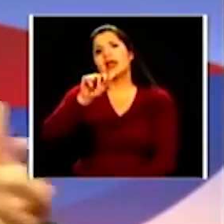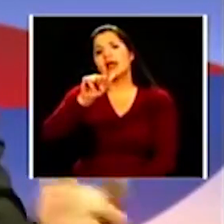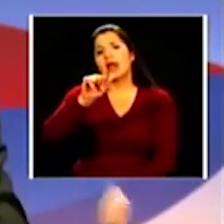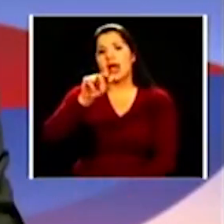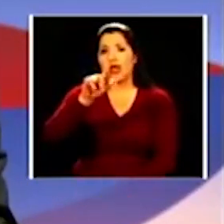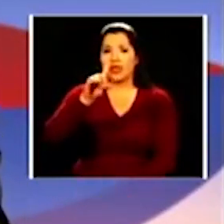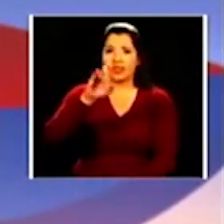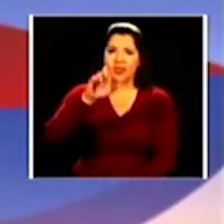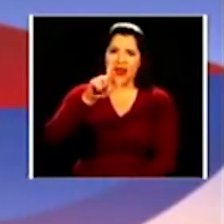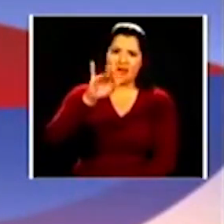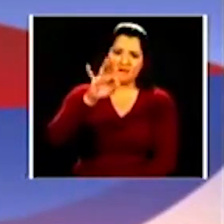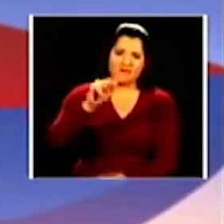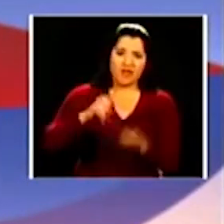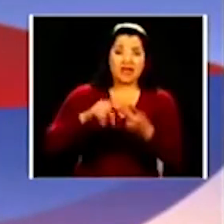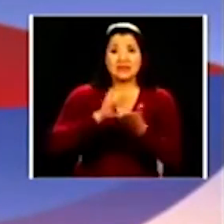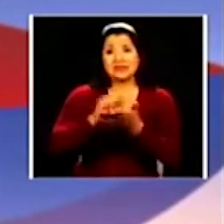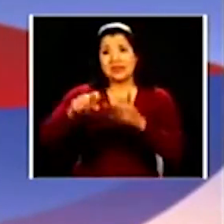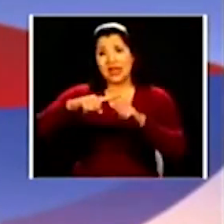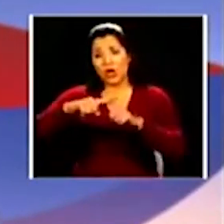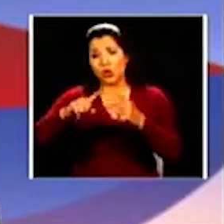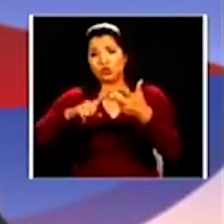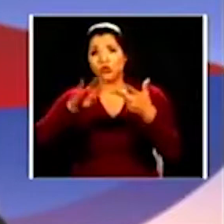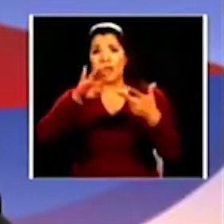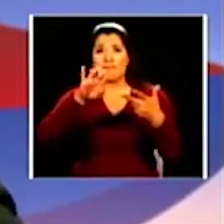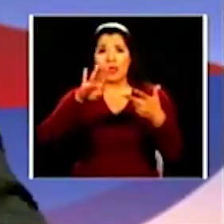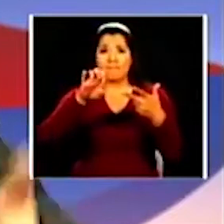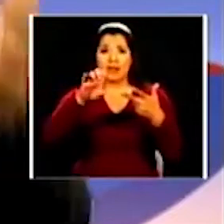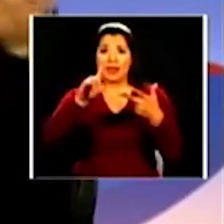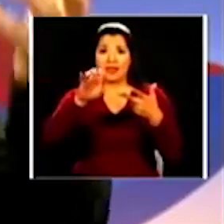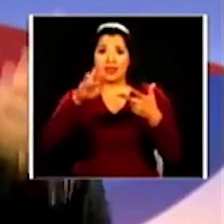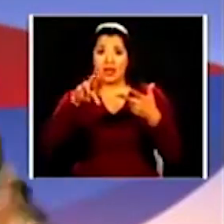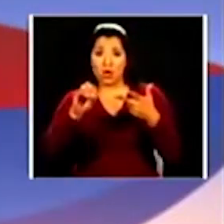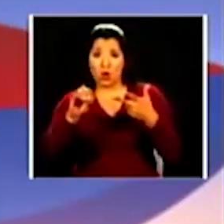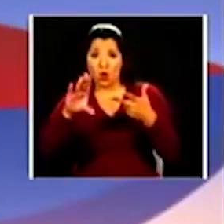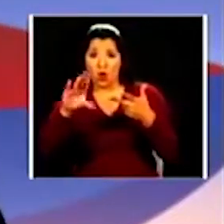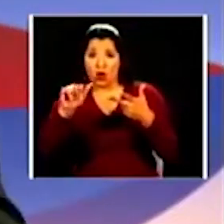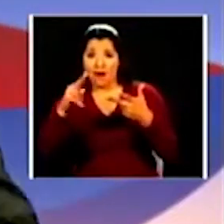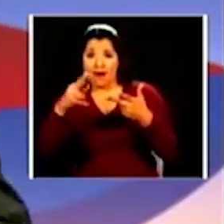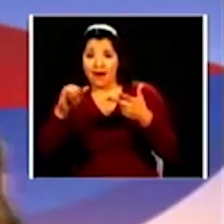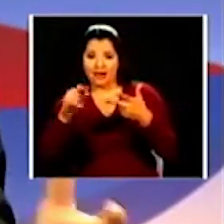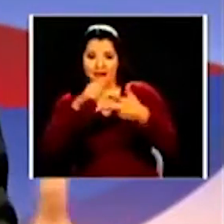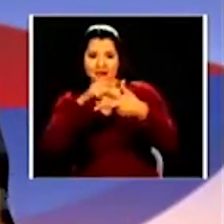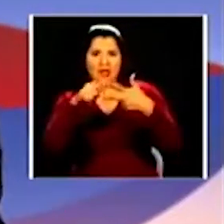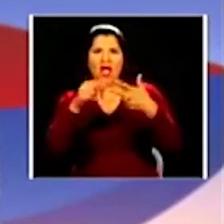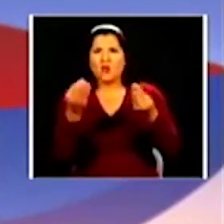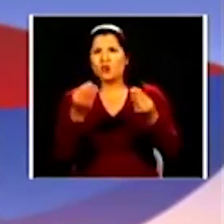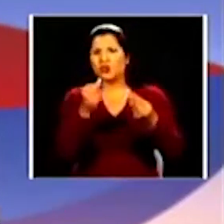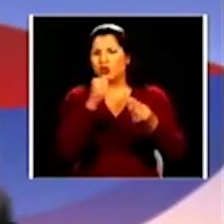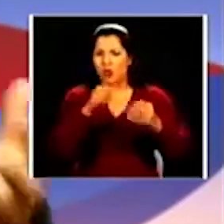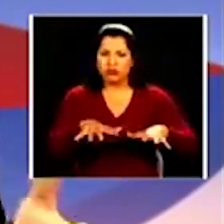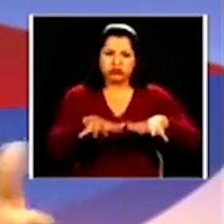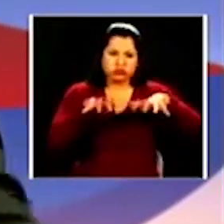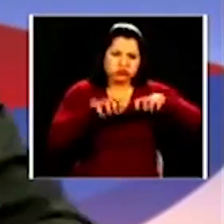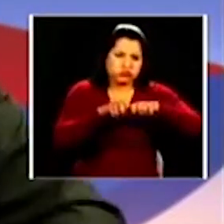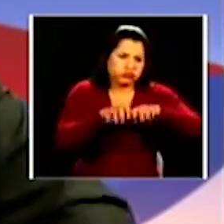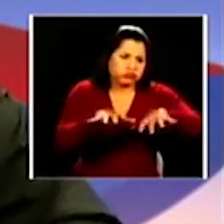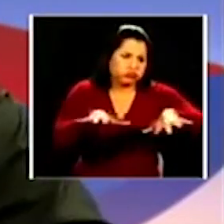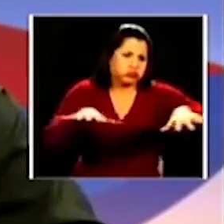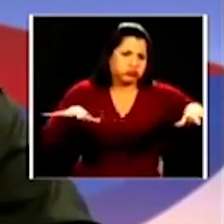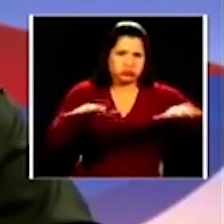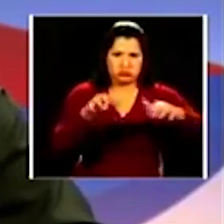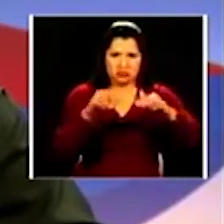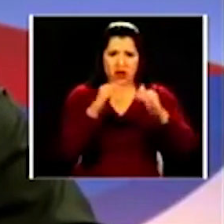de Bebedero de Cañas, lugares donde hay inundaciones, donde el agua pues se mete hasta la cocina, daña las cosas de la gente y pues